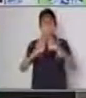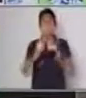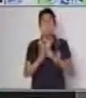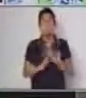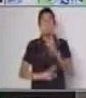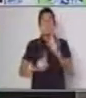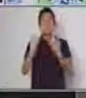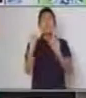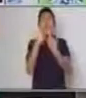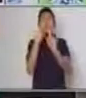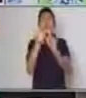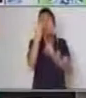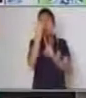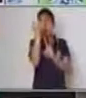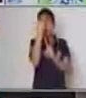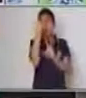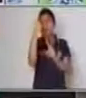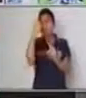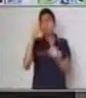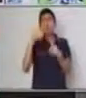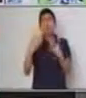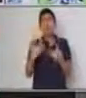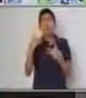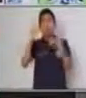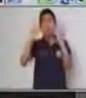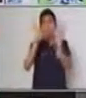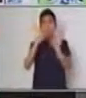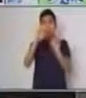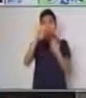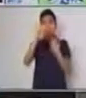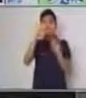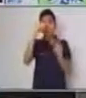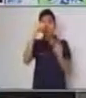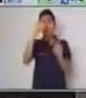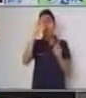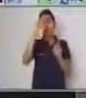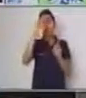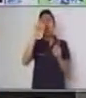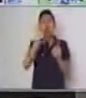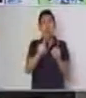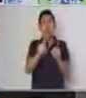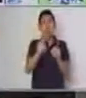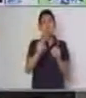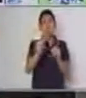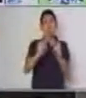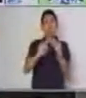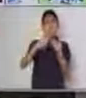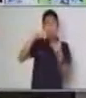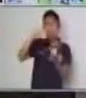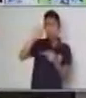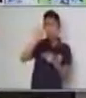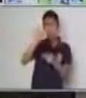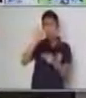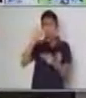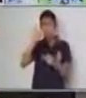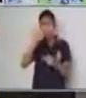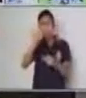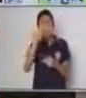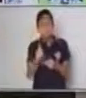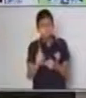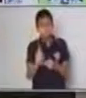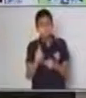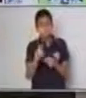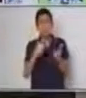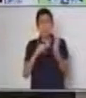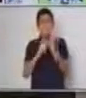vamos a trabajar el día de hoy son los factores primos. ¿Qué son los factores primos de